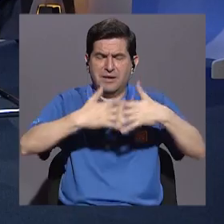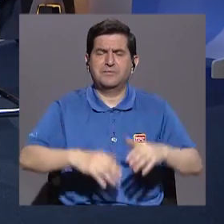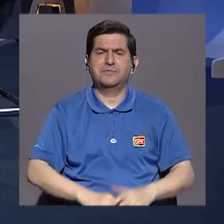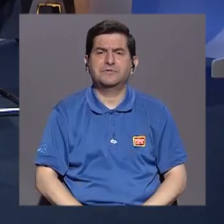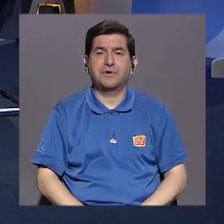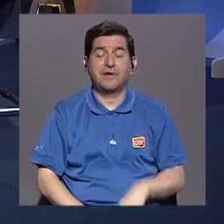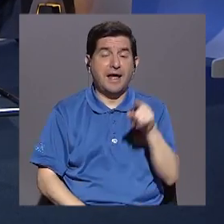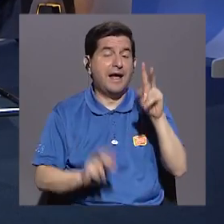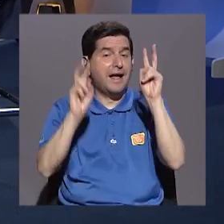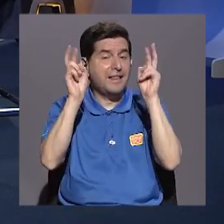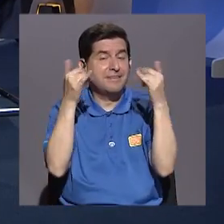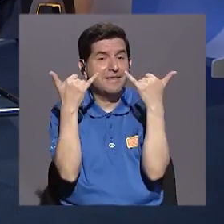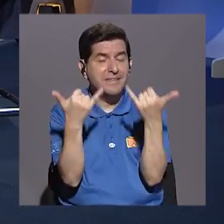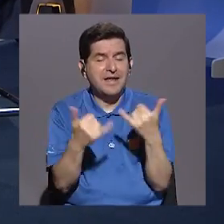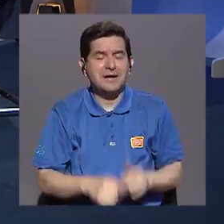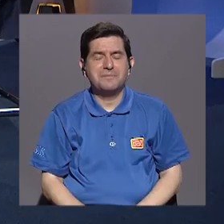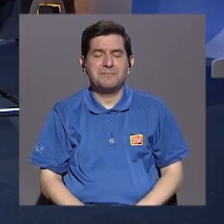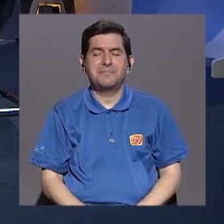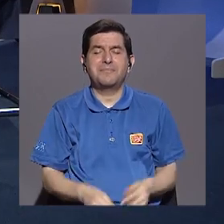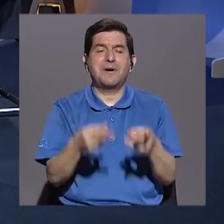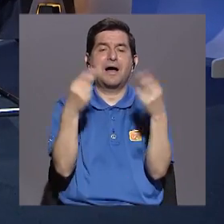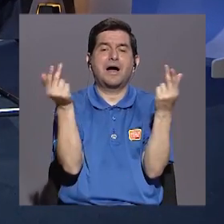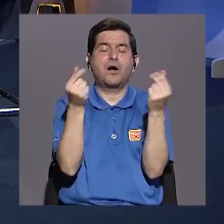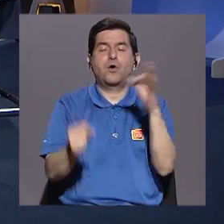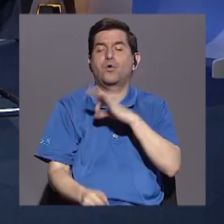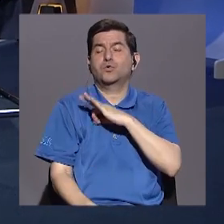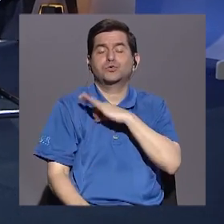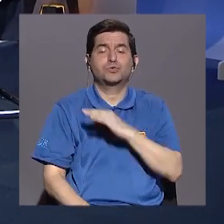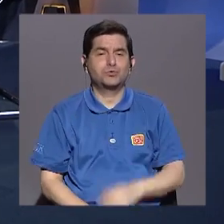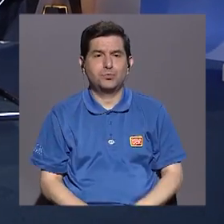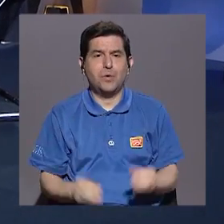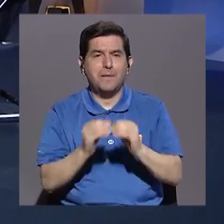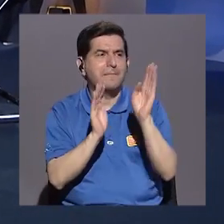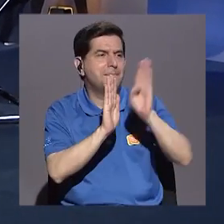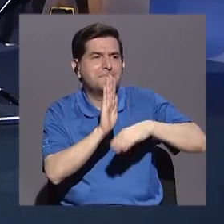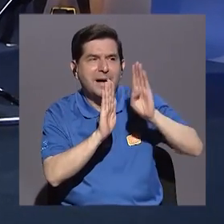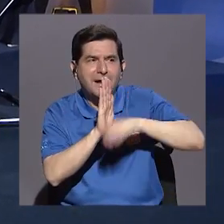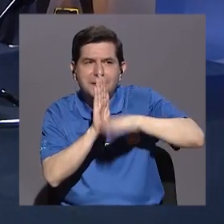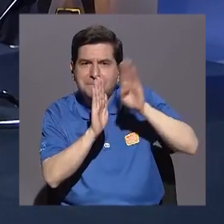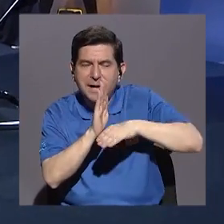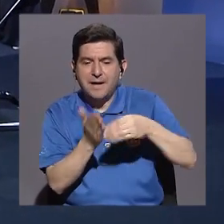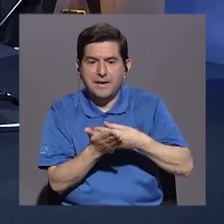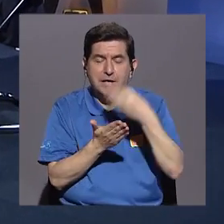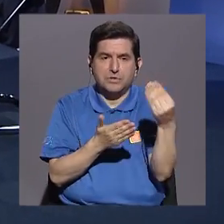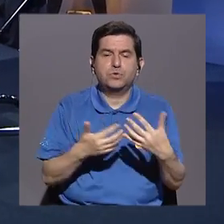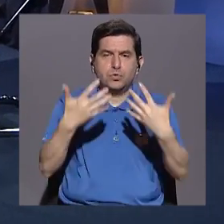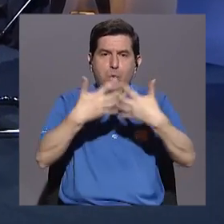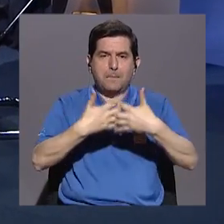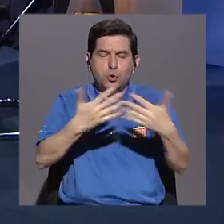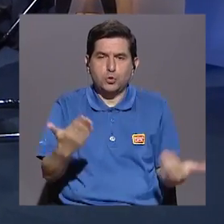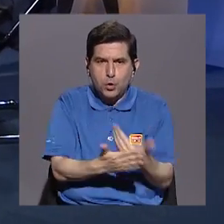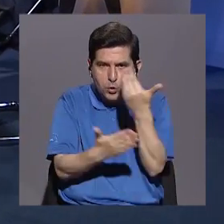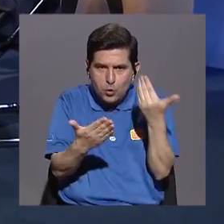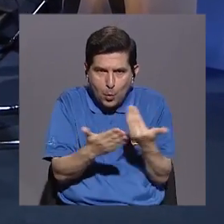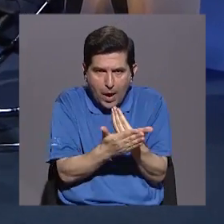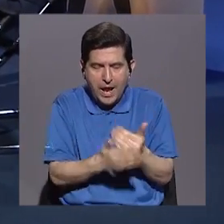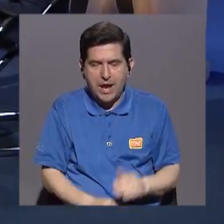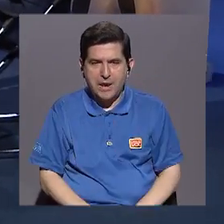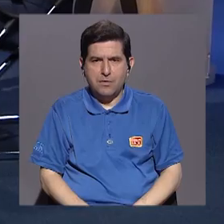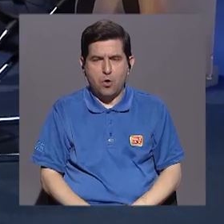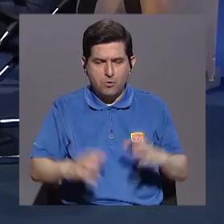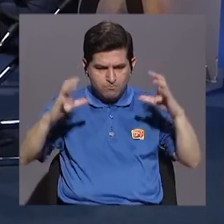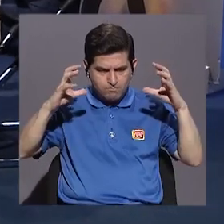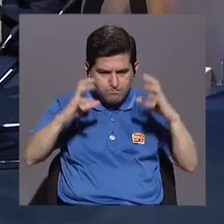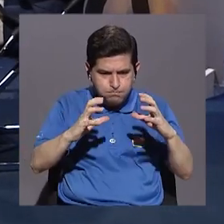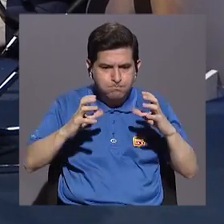entonces ahí es donde entra el tema del costo beneficio es es más barato comprarse un motor nuevo que